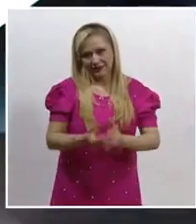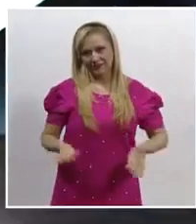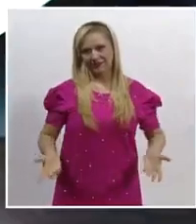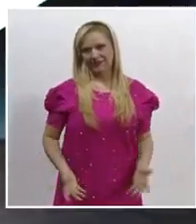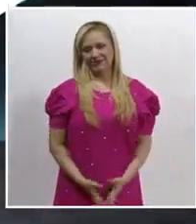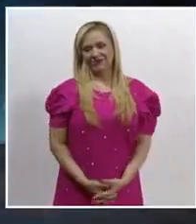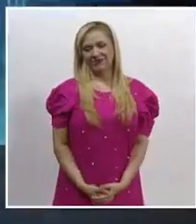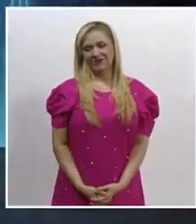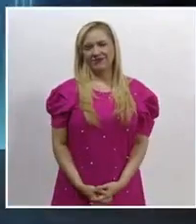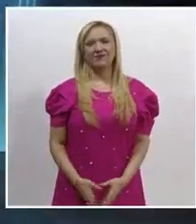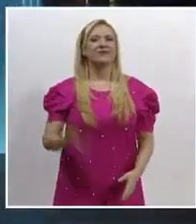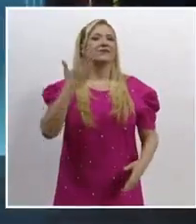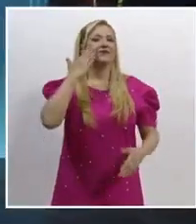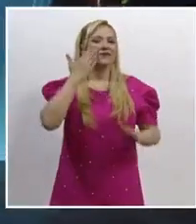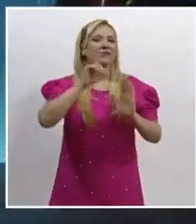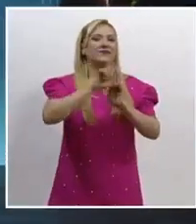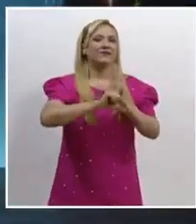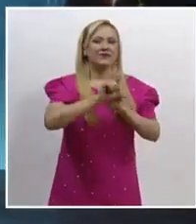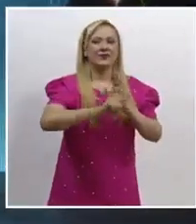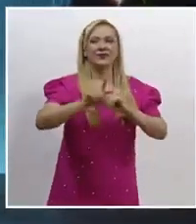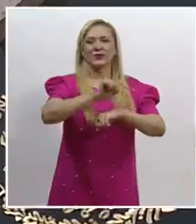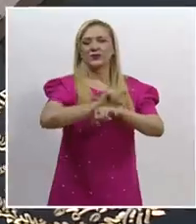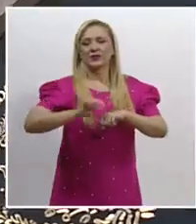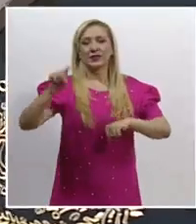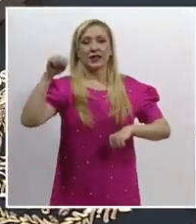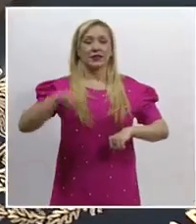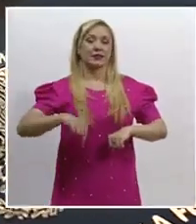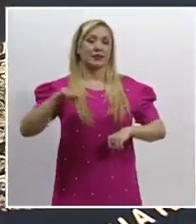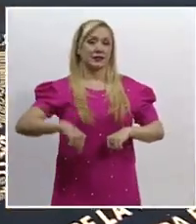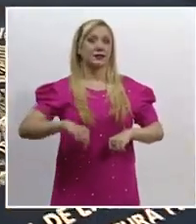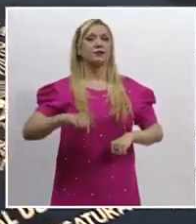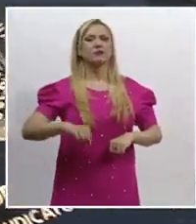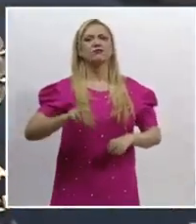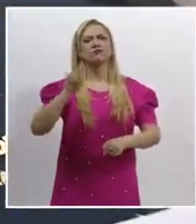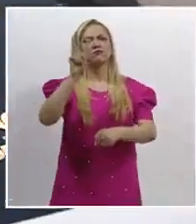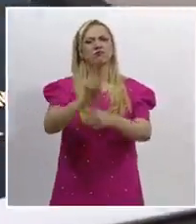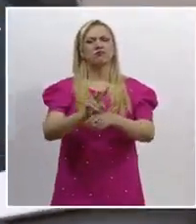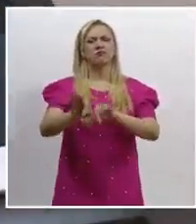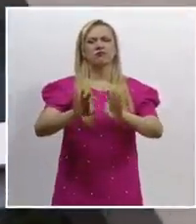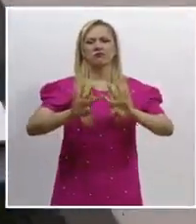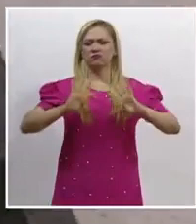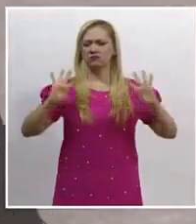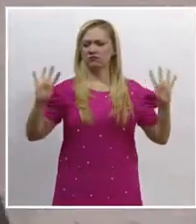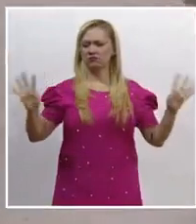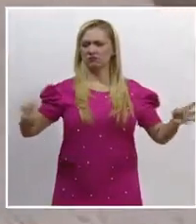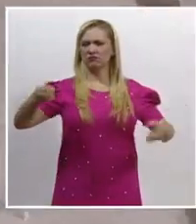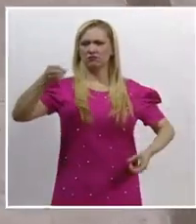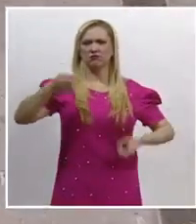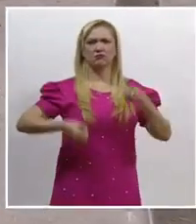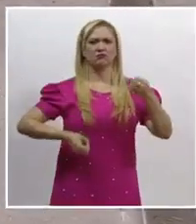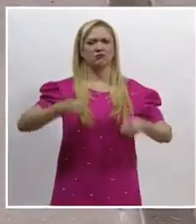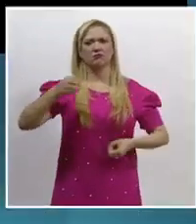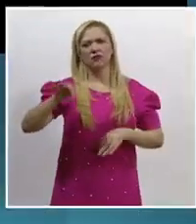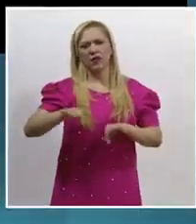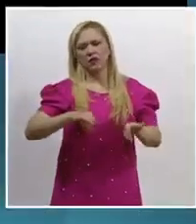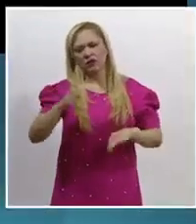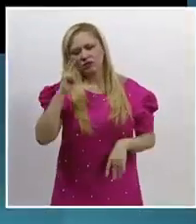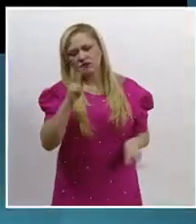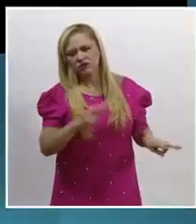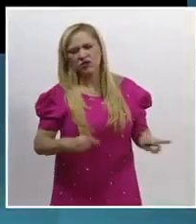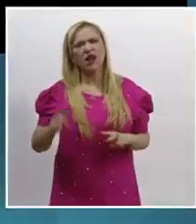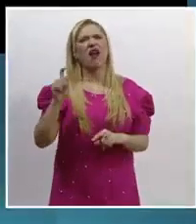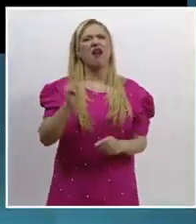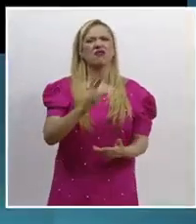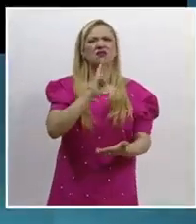Y en sus redes sociales, el Consejo de la Judicatura Federal recordó en qué consiste la apelación de una sentencia. Explicó que se refiere a la